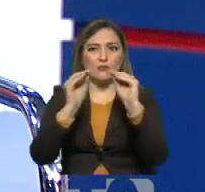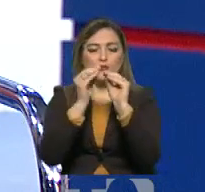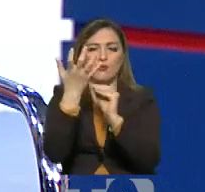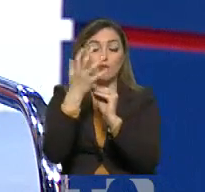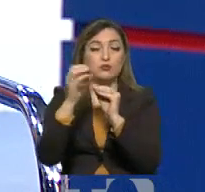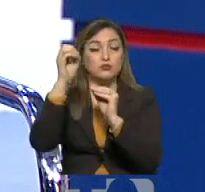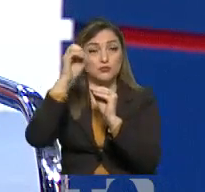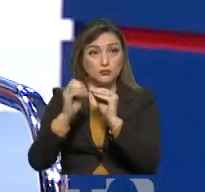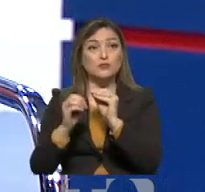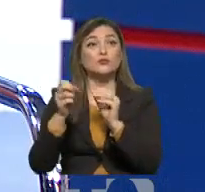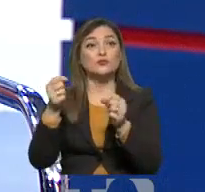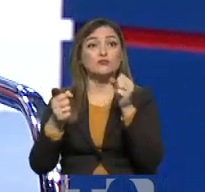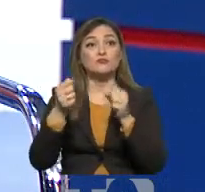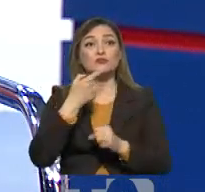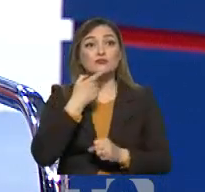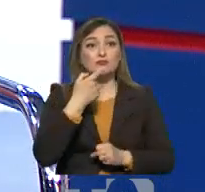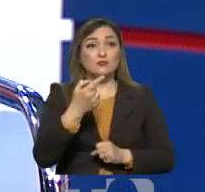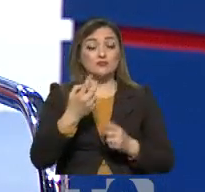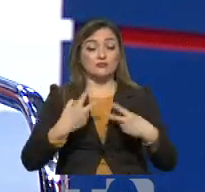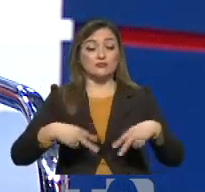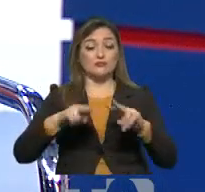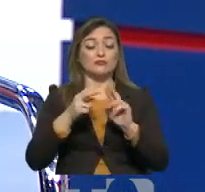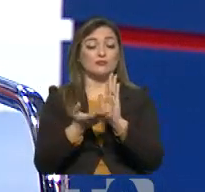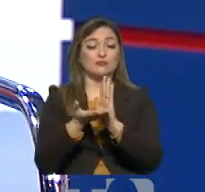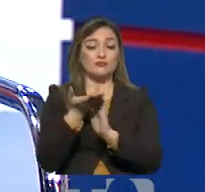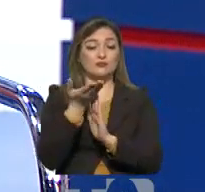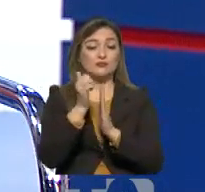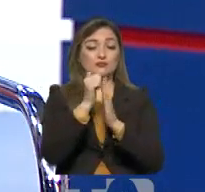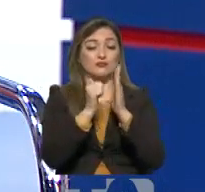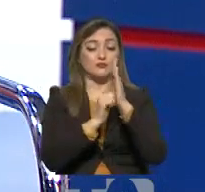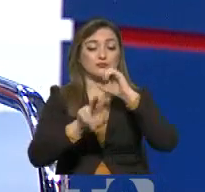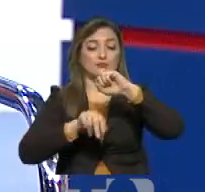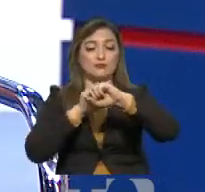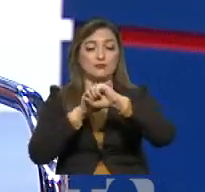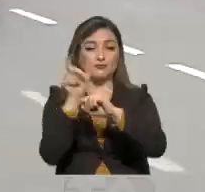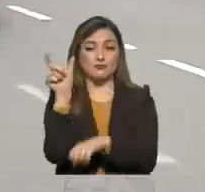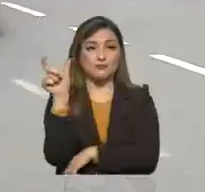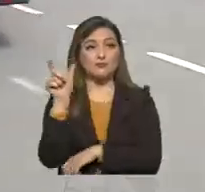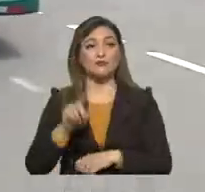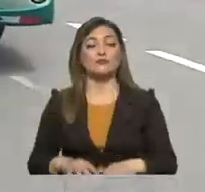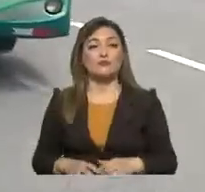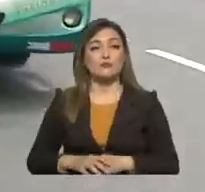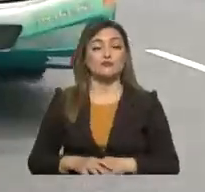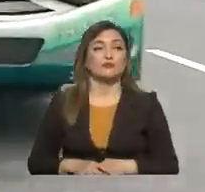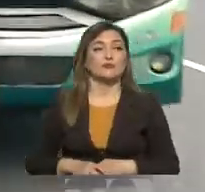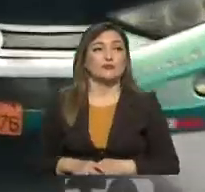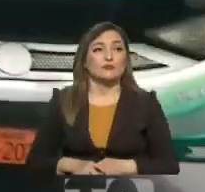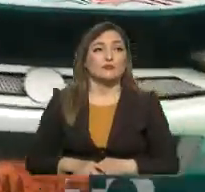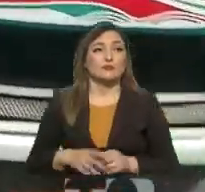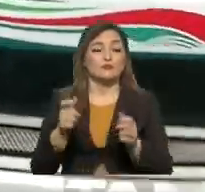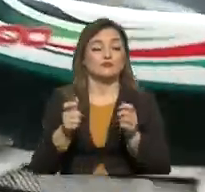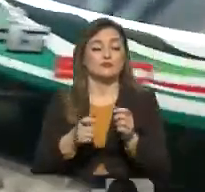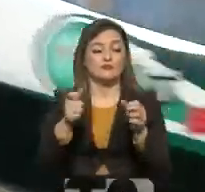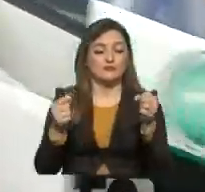Los conductores de las unidades sostienen que el alza fue aprobada por la Agencia Nacional de Tránsito. A los usuarios